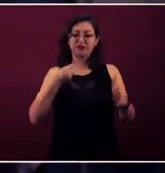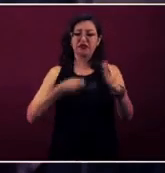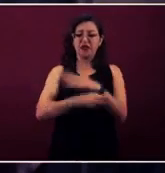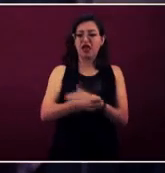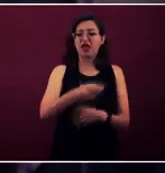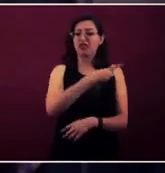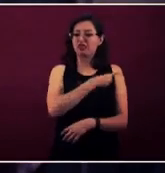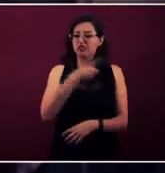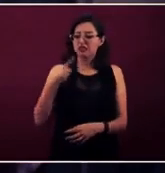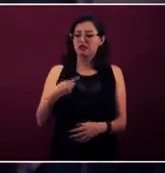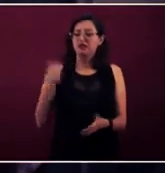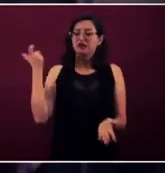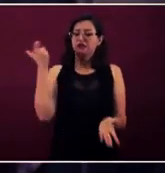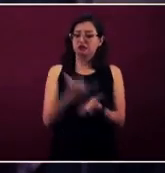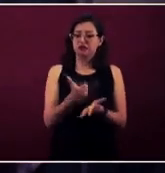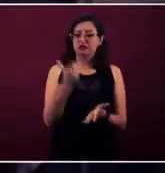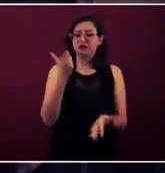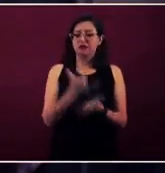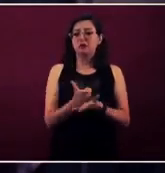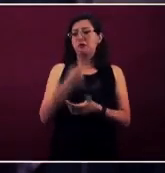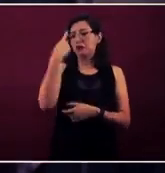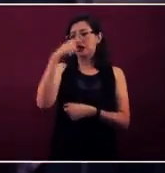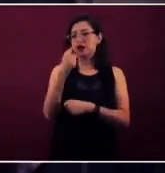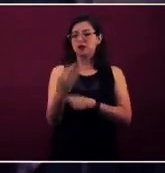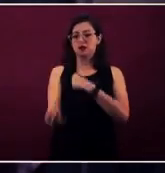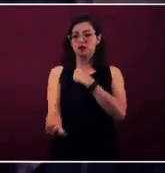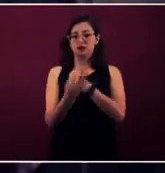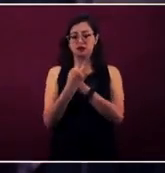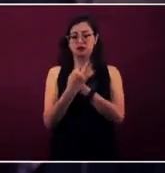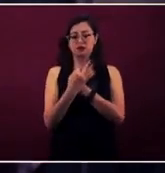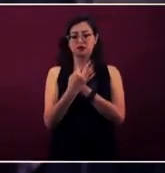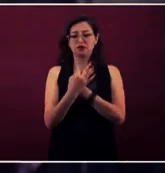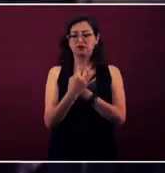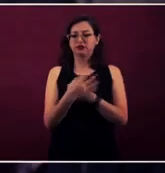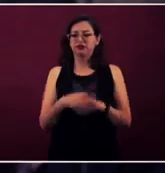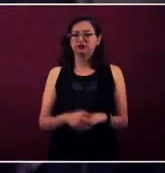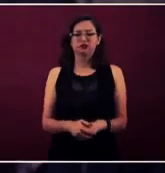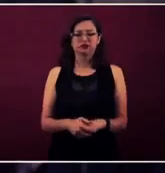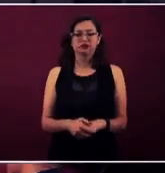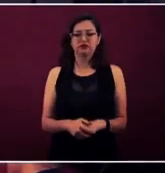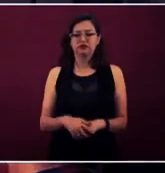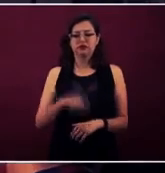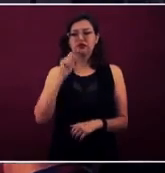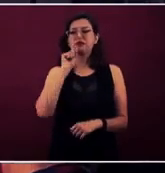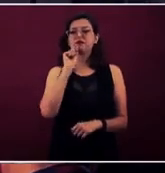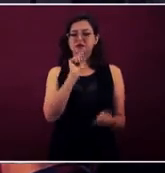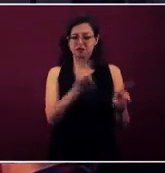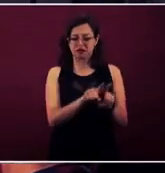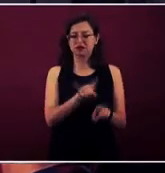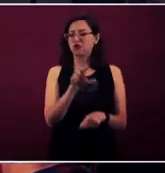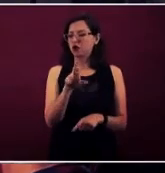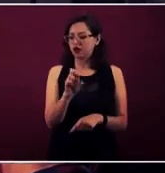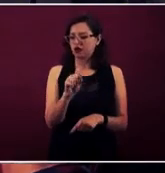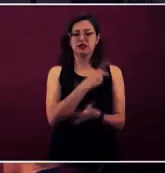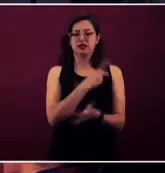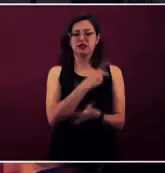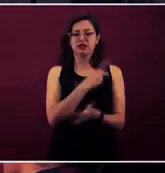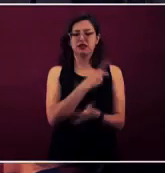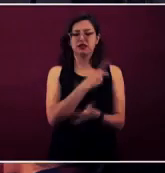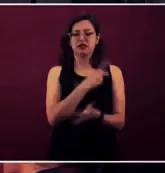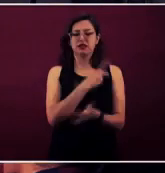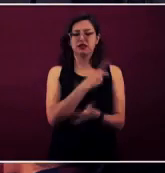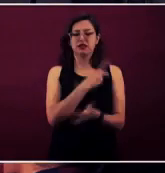una cuota para que no le suceda nada. Y no es distinto con el señor Cristóbal Sánchez